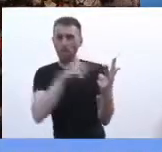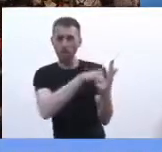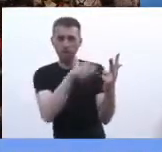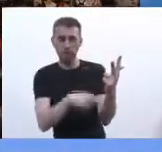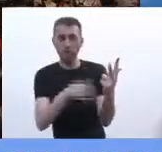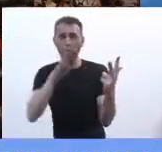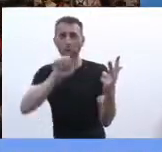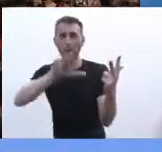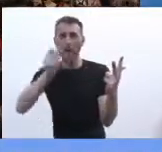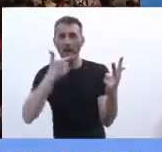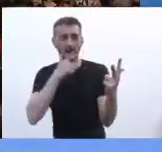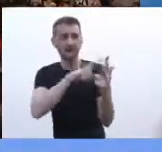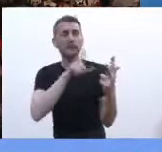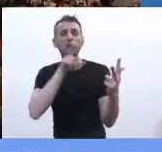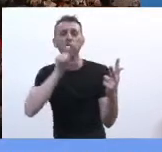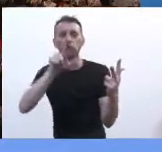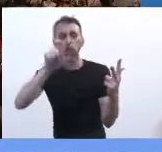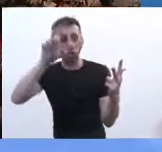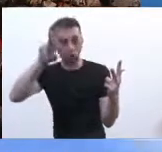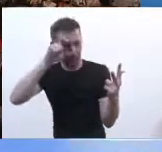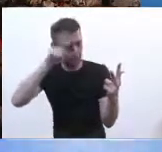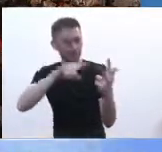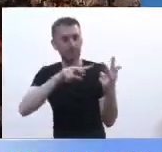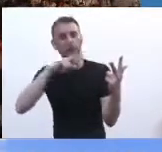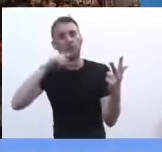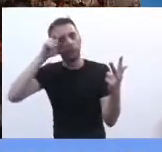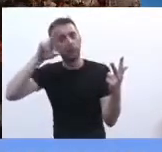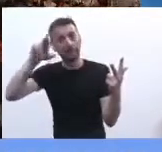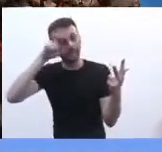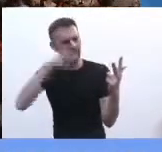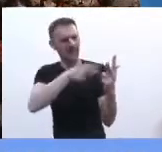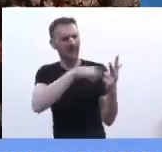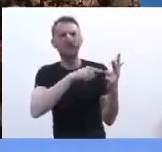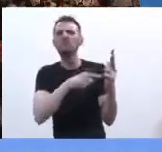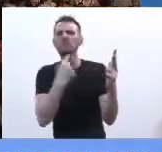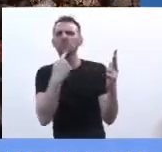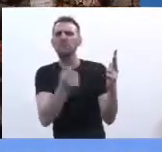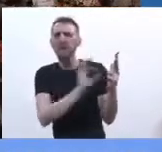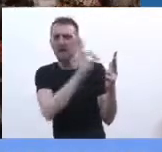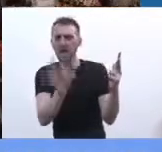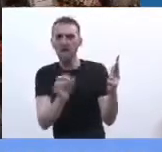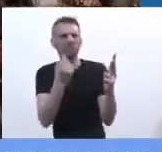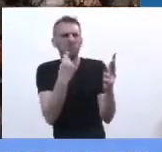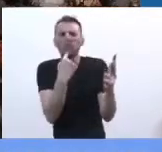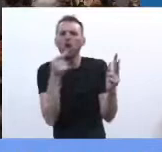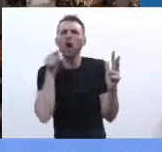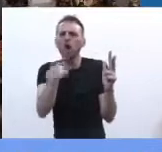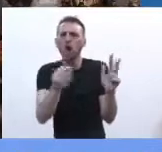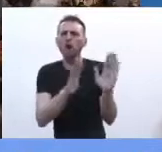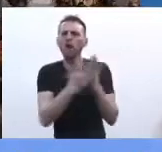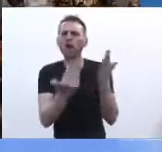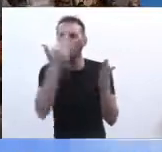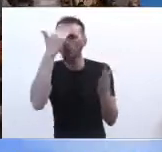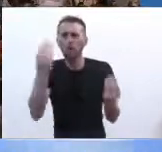barras como torres o como a otros que porque era inconstitucional sin duda acá hicieron exposiciones